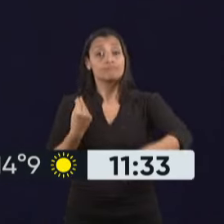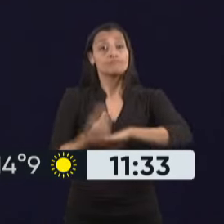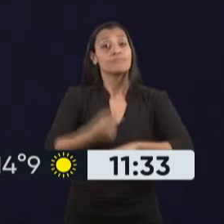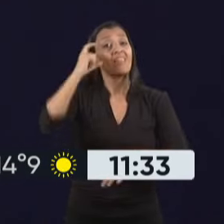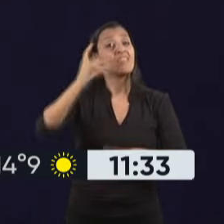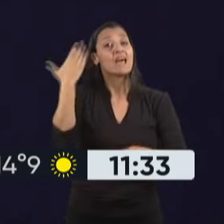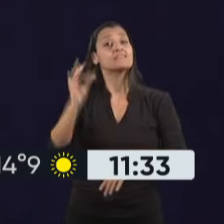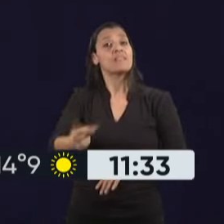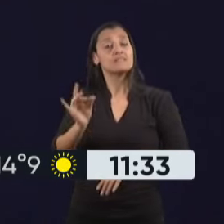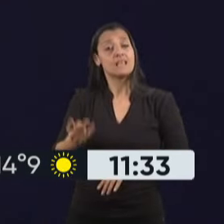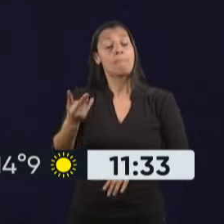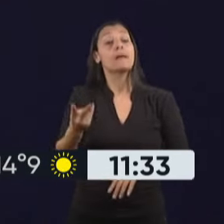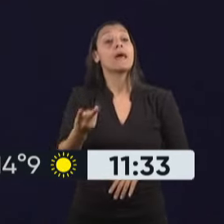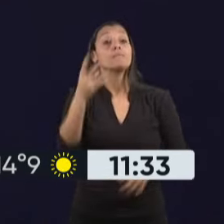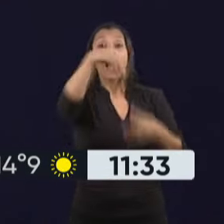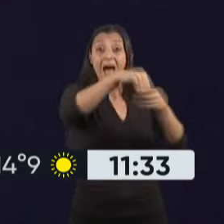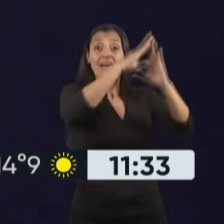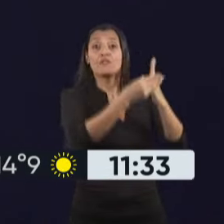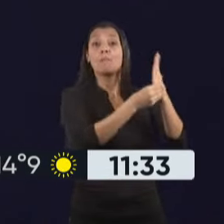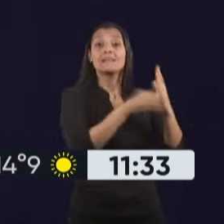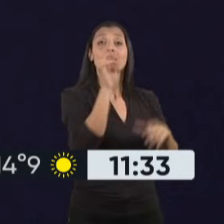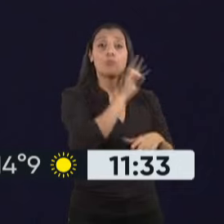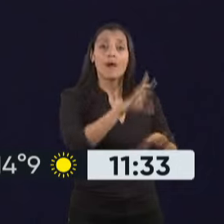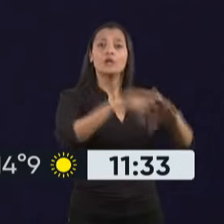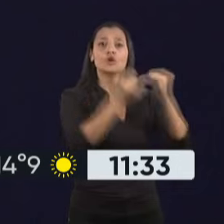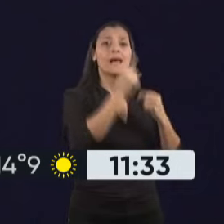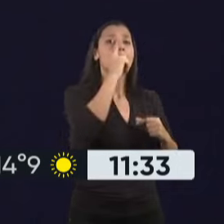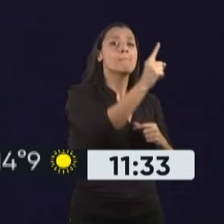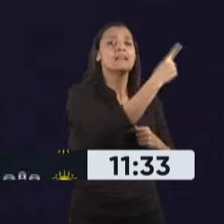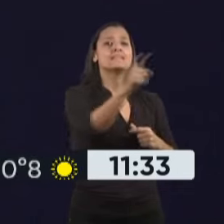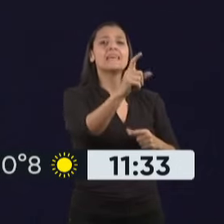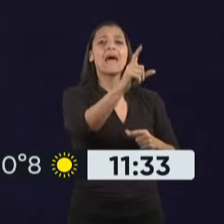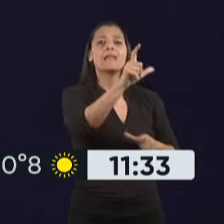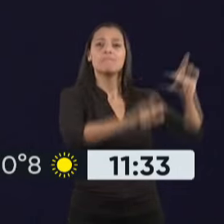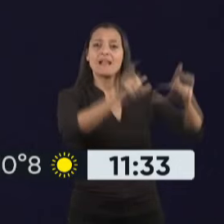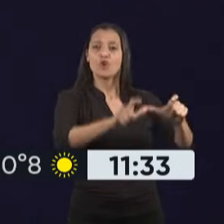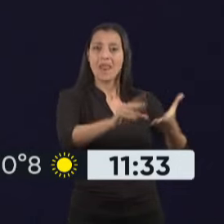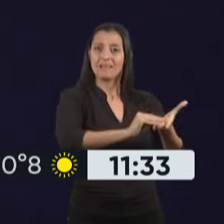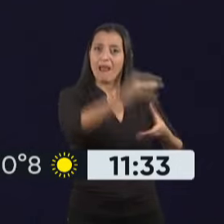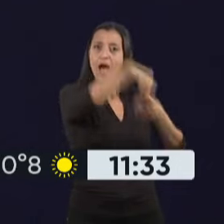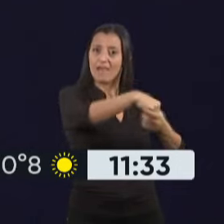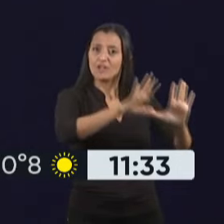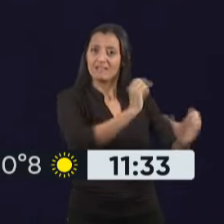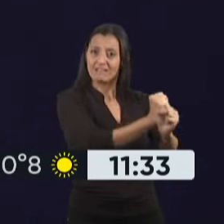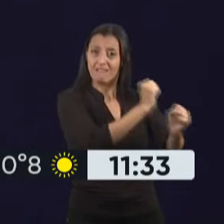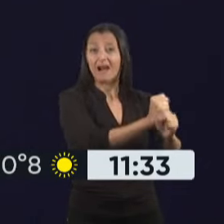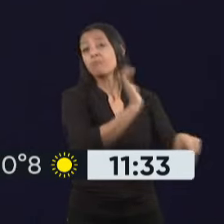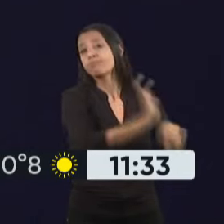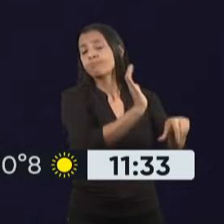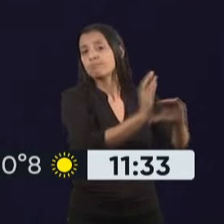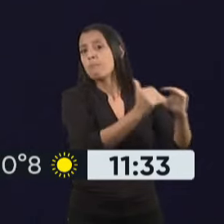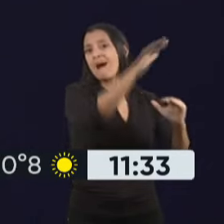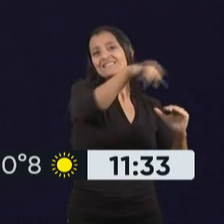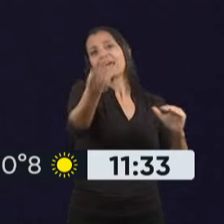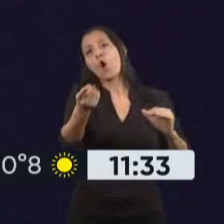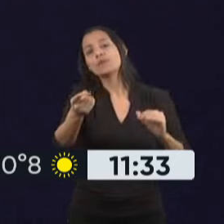del 2003, el Ministerio contaba con 1.100 empleados aproximadamente, es decir, más de los que tenían áreas